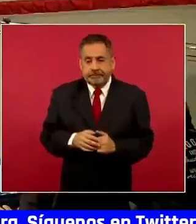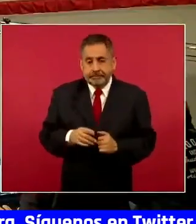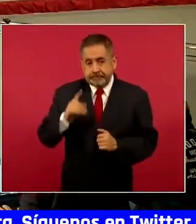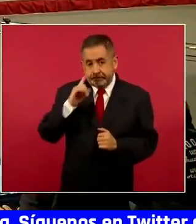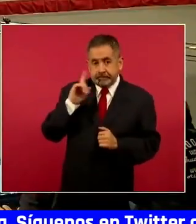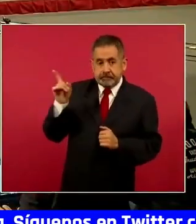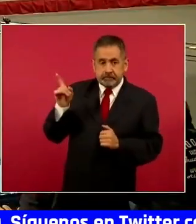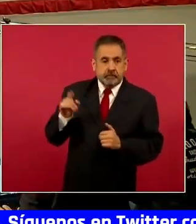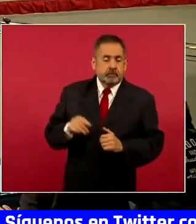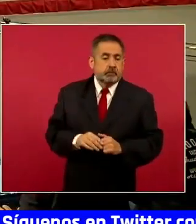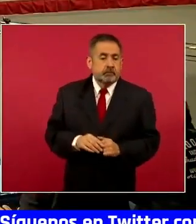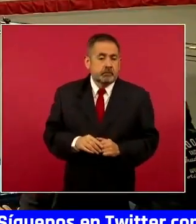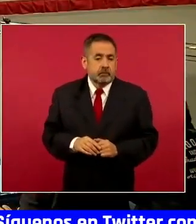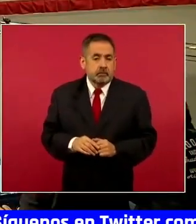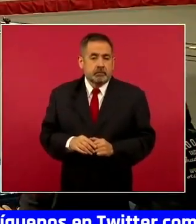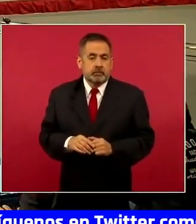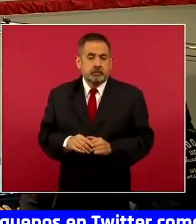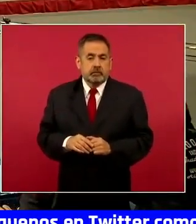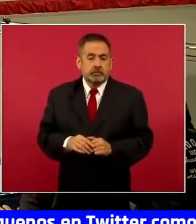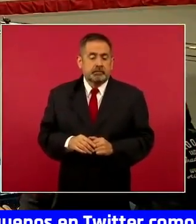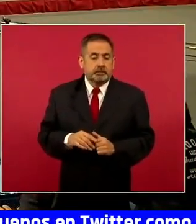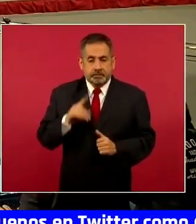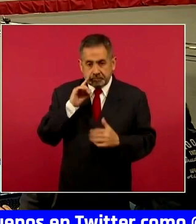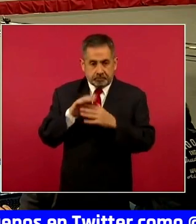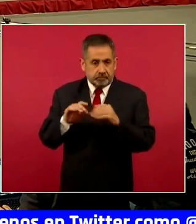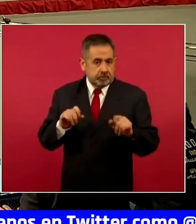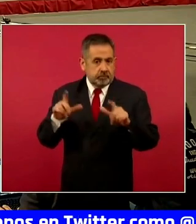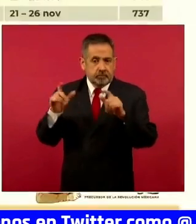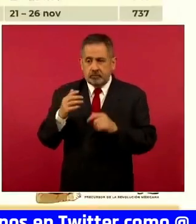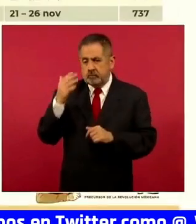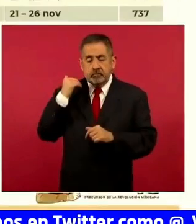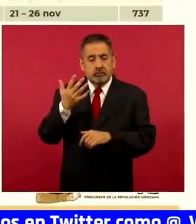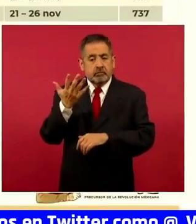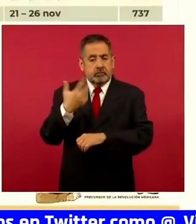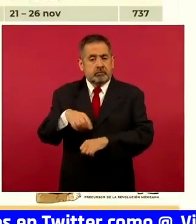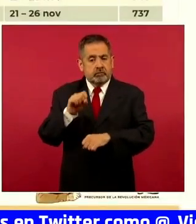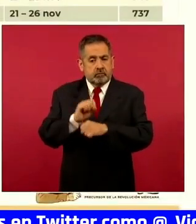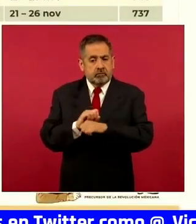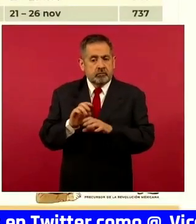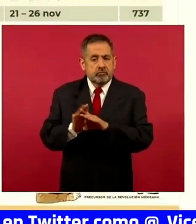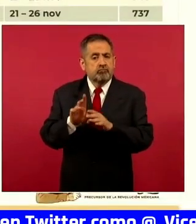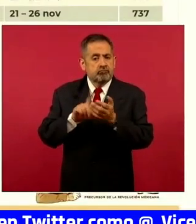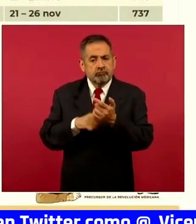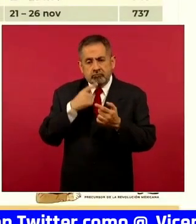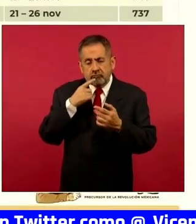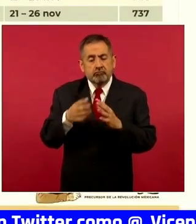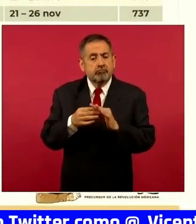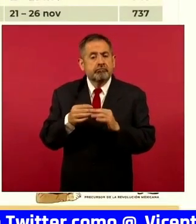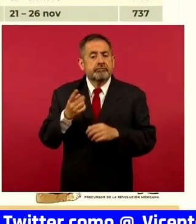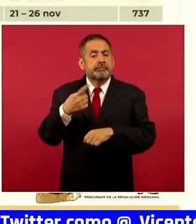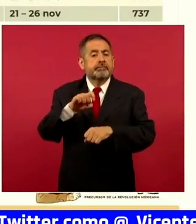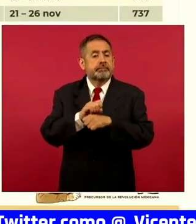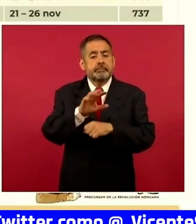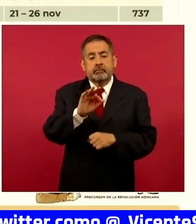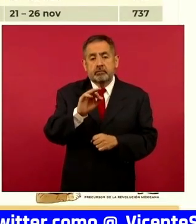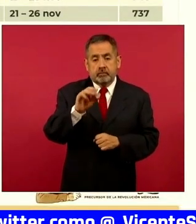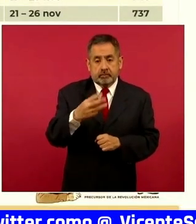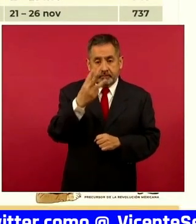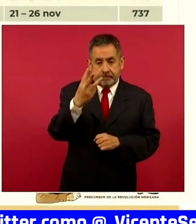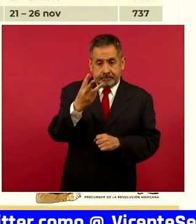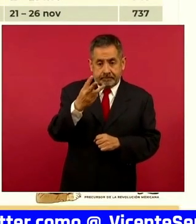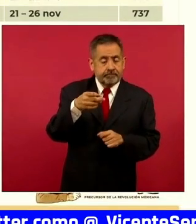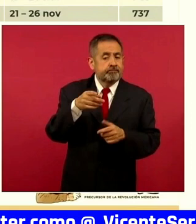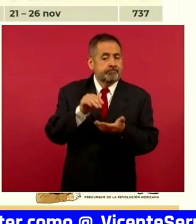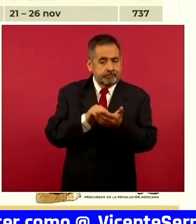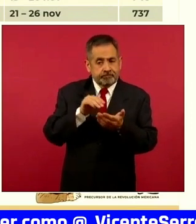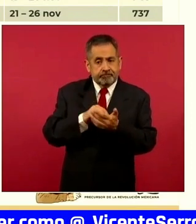curva epidémica y en la tabla que se muestra ahí en las últimas 5 semanas, justamente a partir de la semana 43, vemos